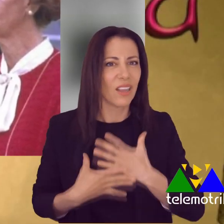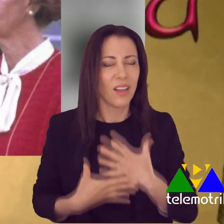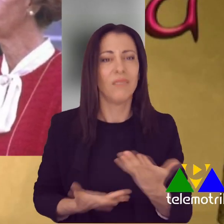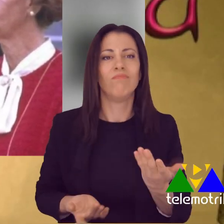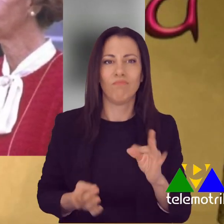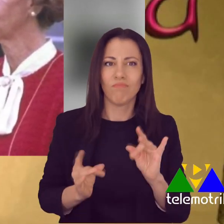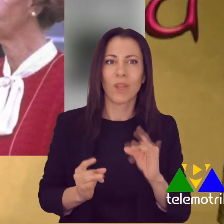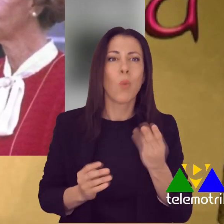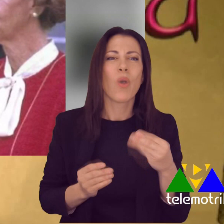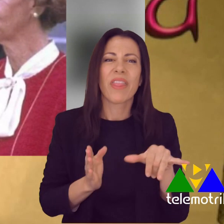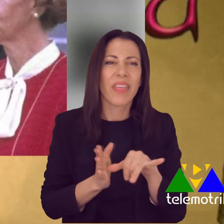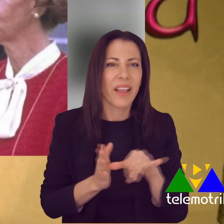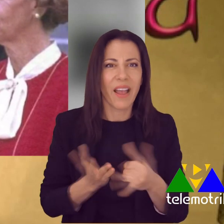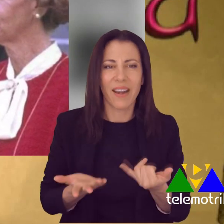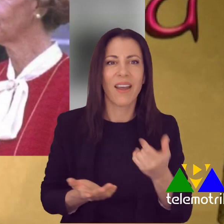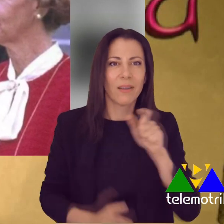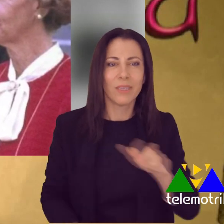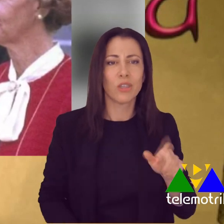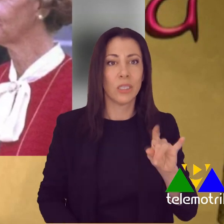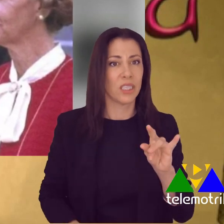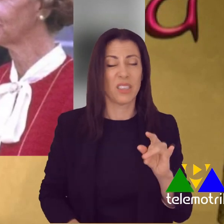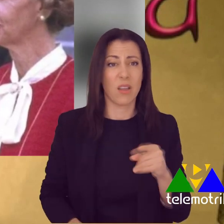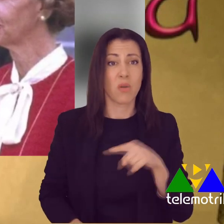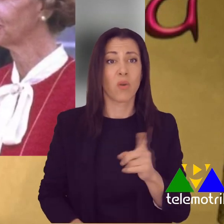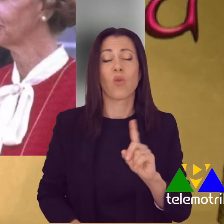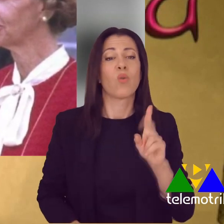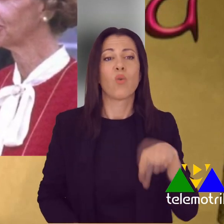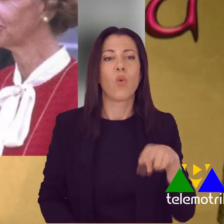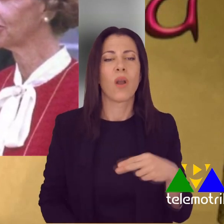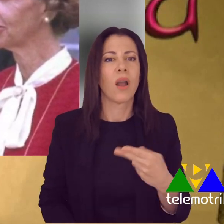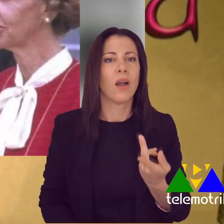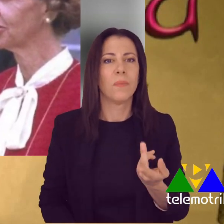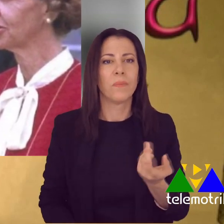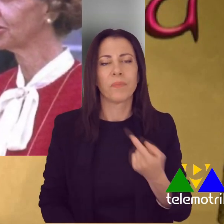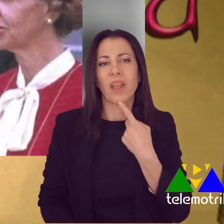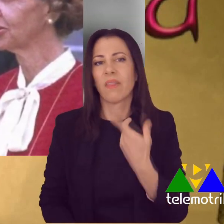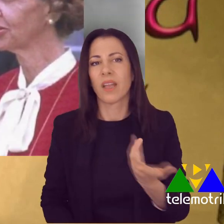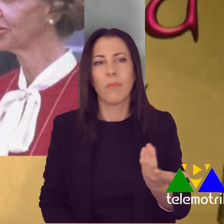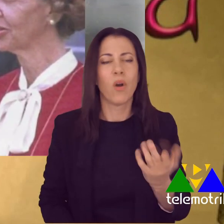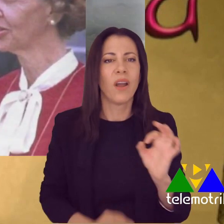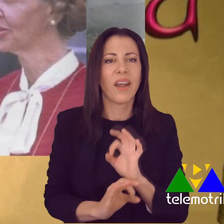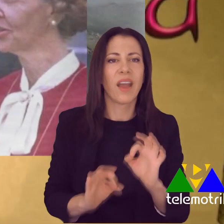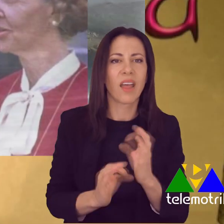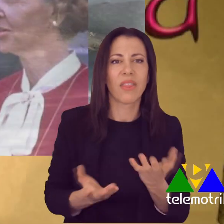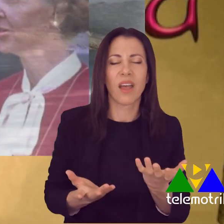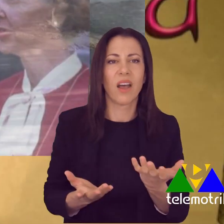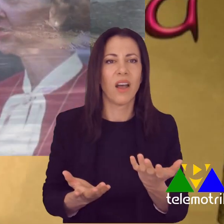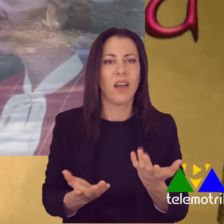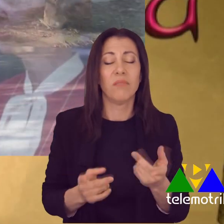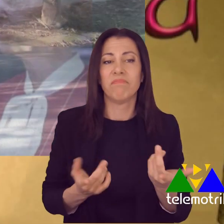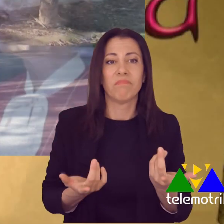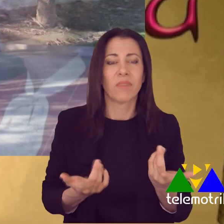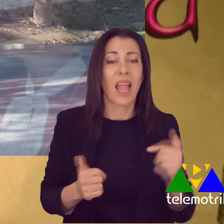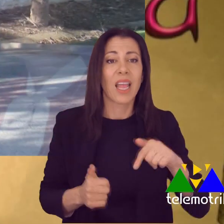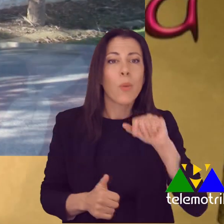entrañables, muy cercanas. Muy cercanas, y no tuvieron nunca, digamos, nada. Es decir, en